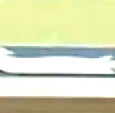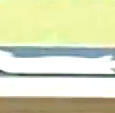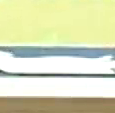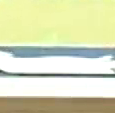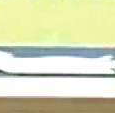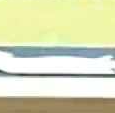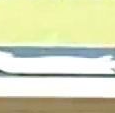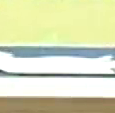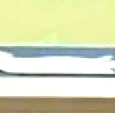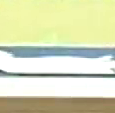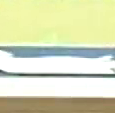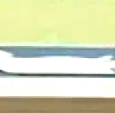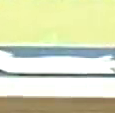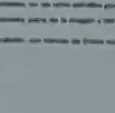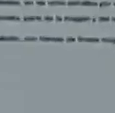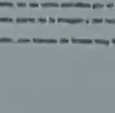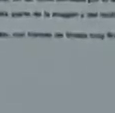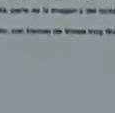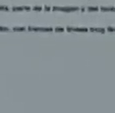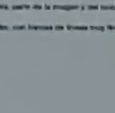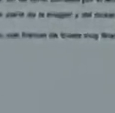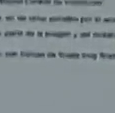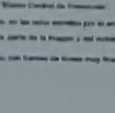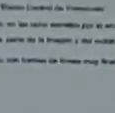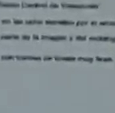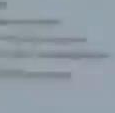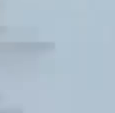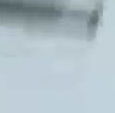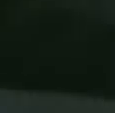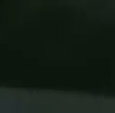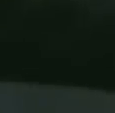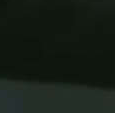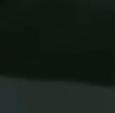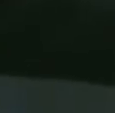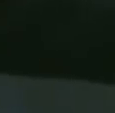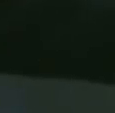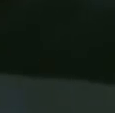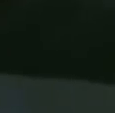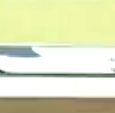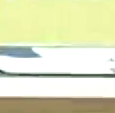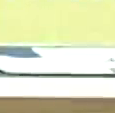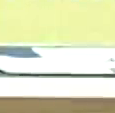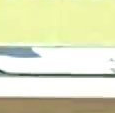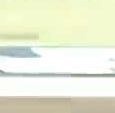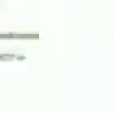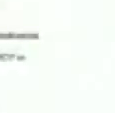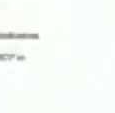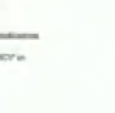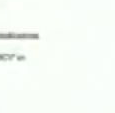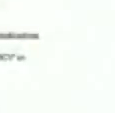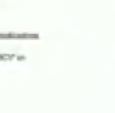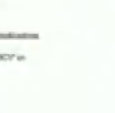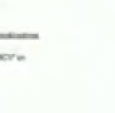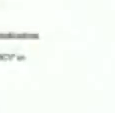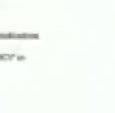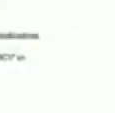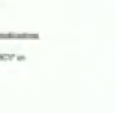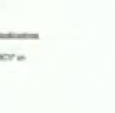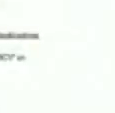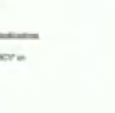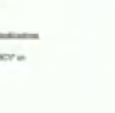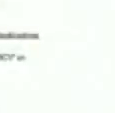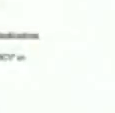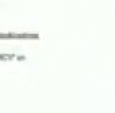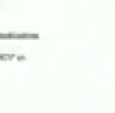No sé si ya lo tienen para mostrar en pantalla. De 5 bolívares, de 10 bolívares,